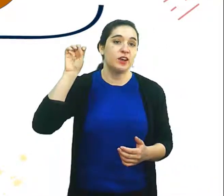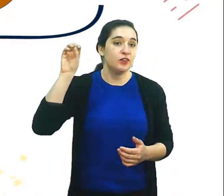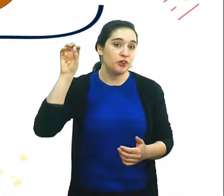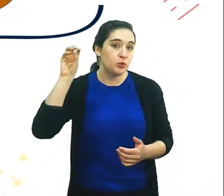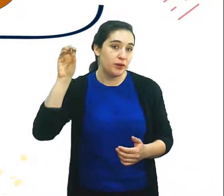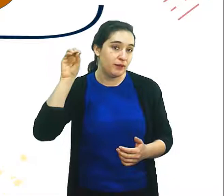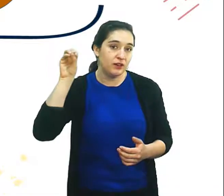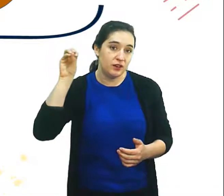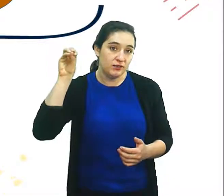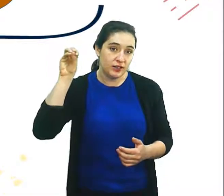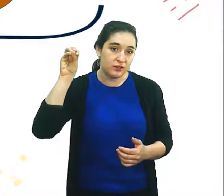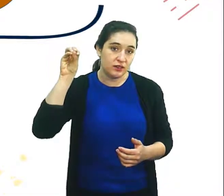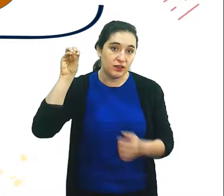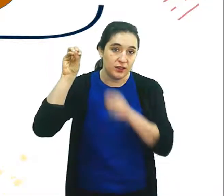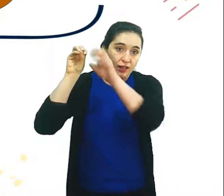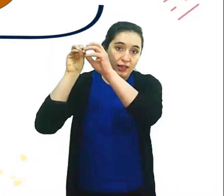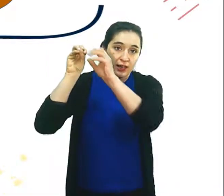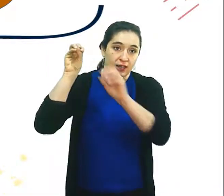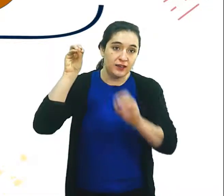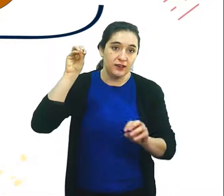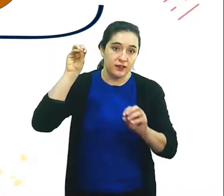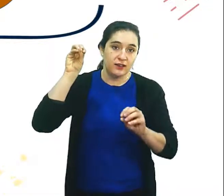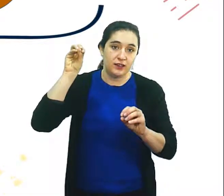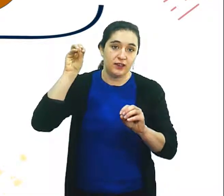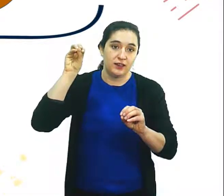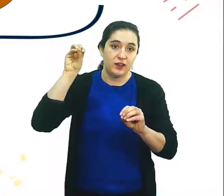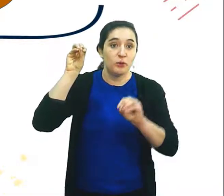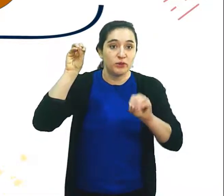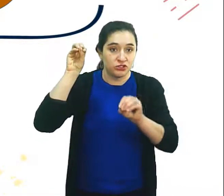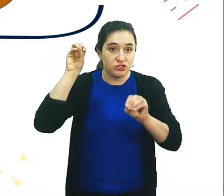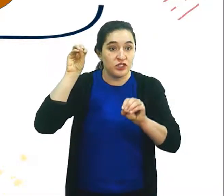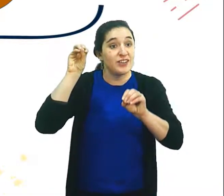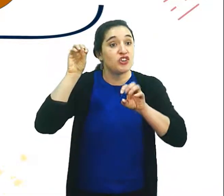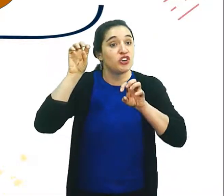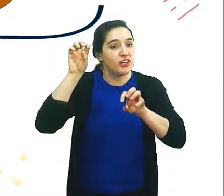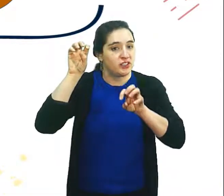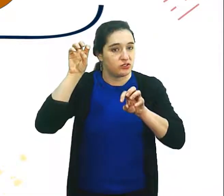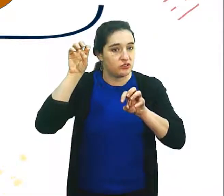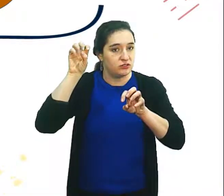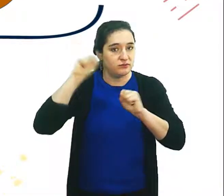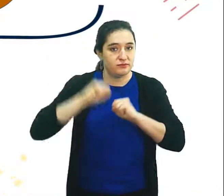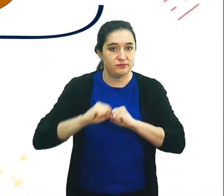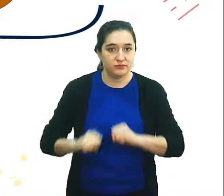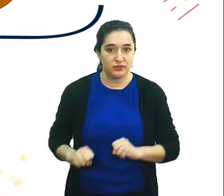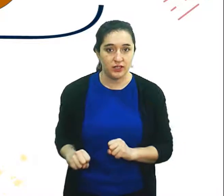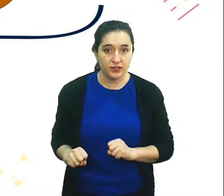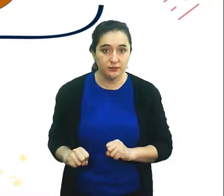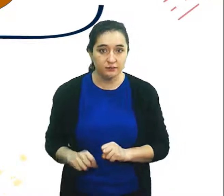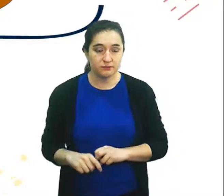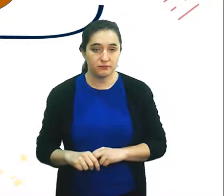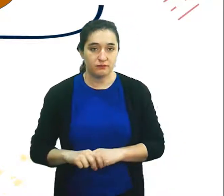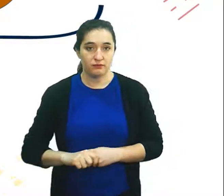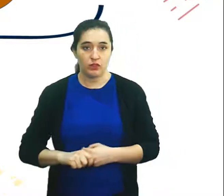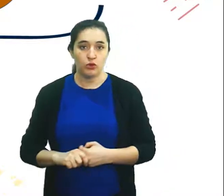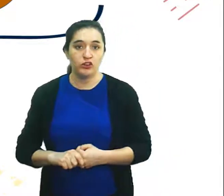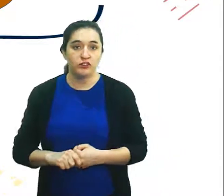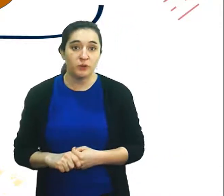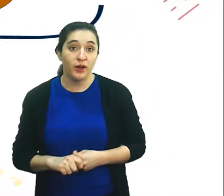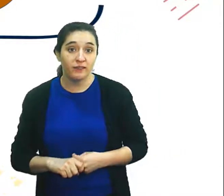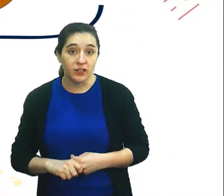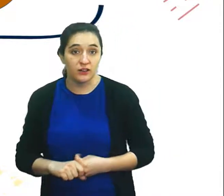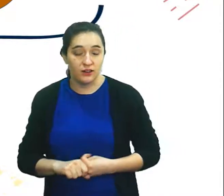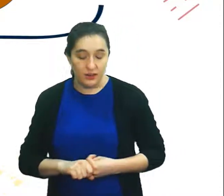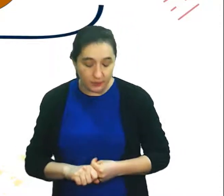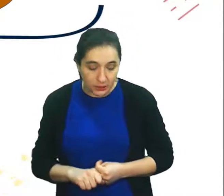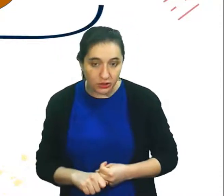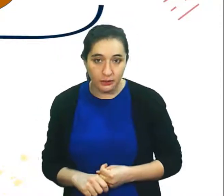va a ser la figura más relevante en oposición al Congreso, ¿ya? Luego vamos